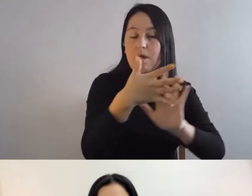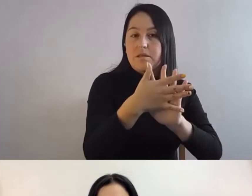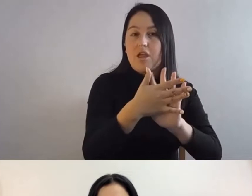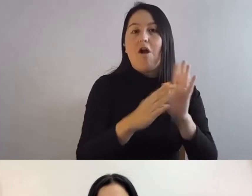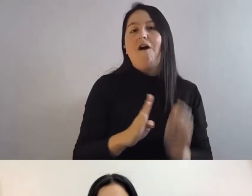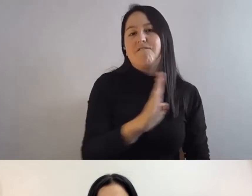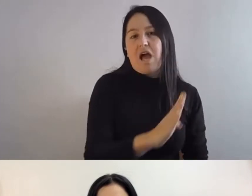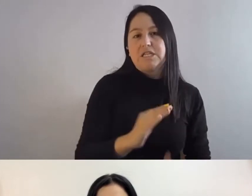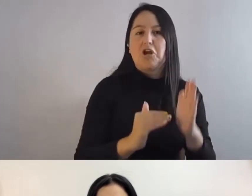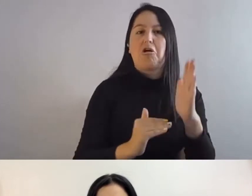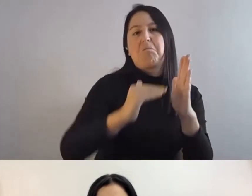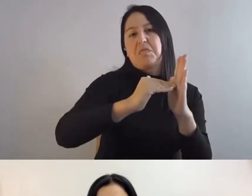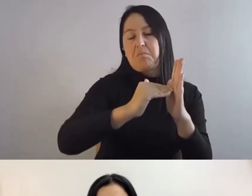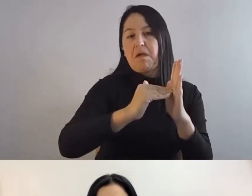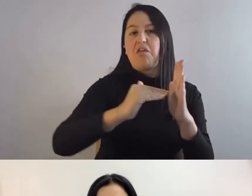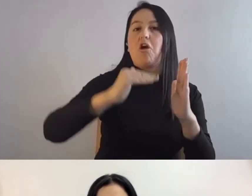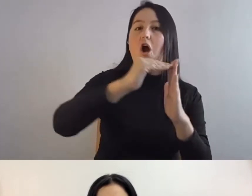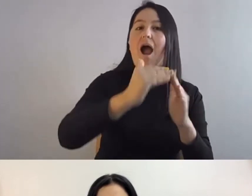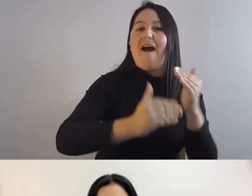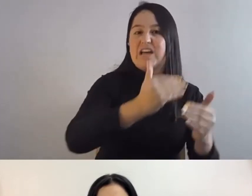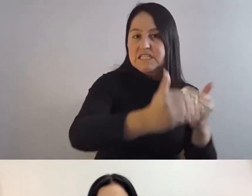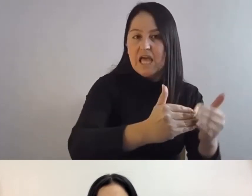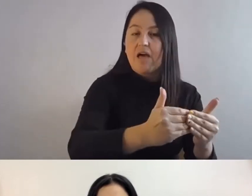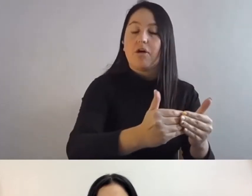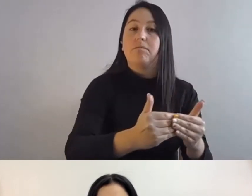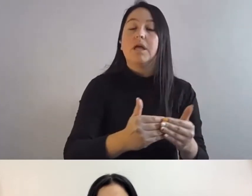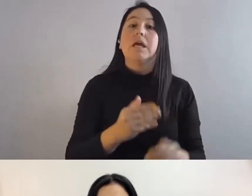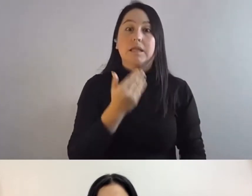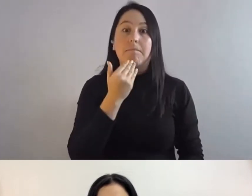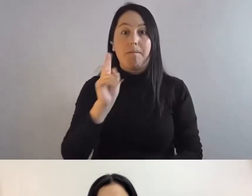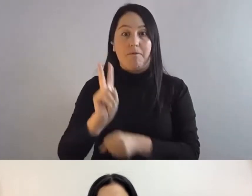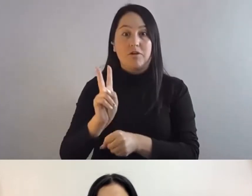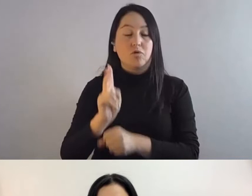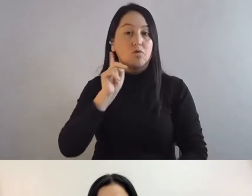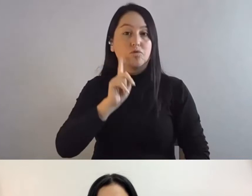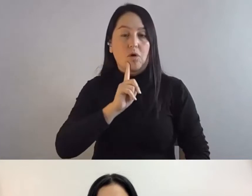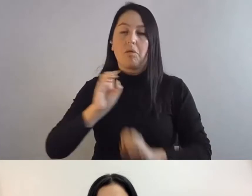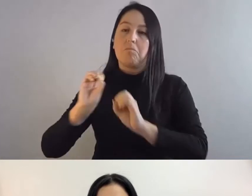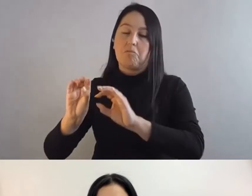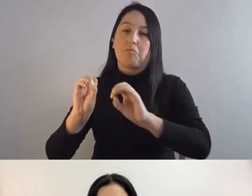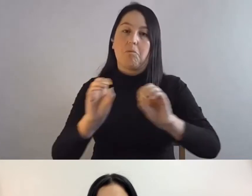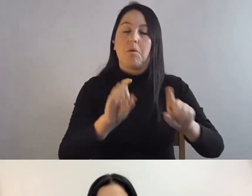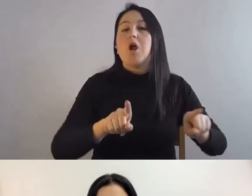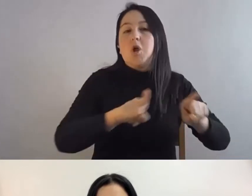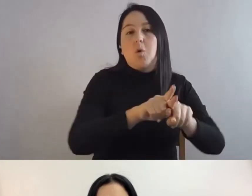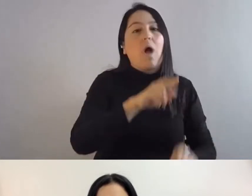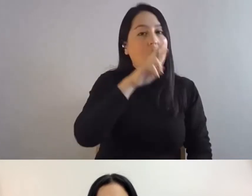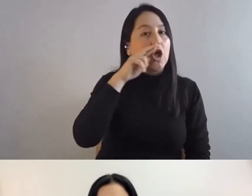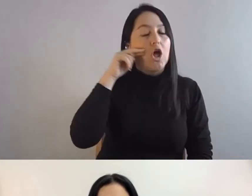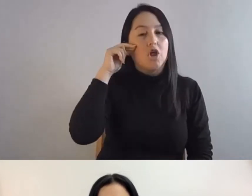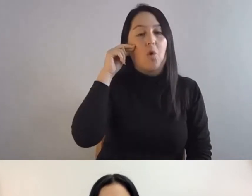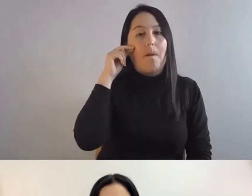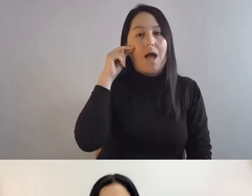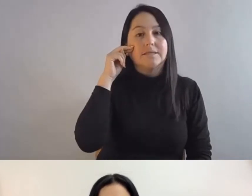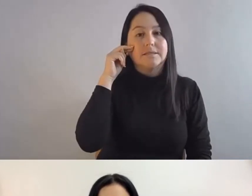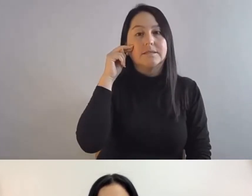avanzado, donde son dictados por profesores sordos, ¿cierto? Como Rodrigo, como Tomás, ¿cierto?